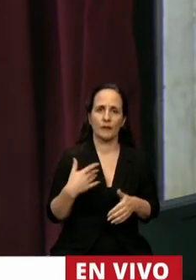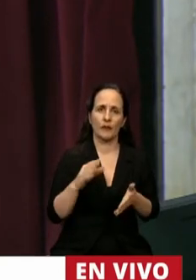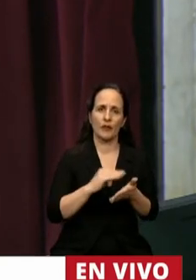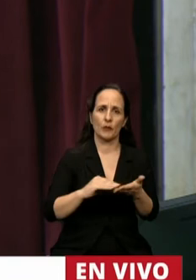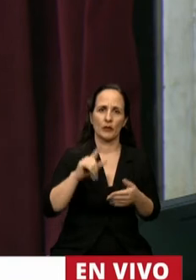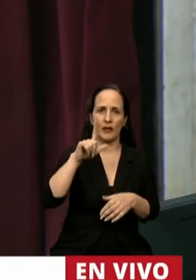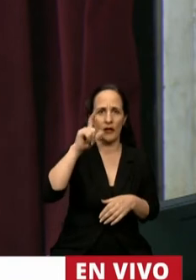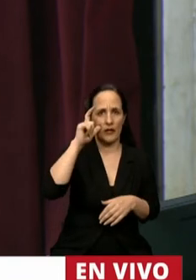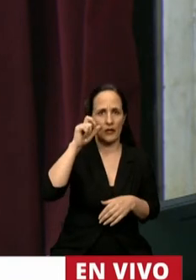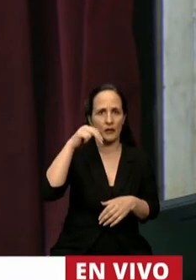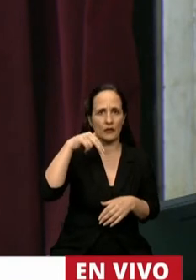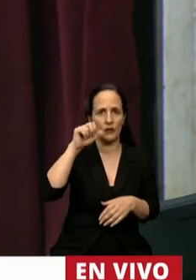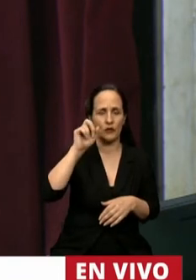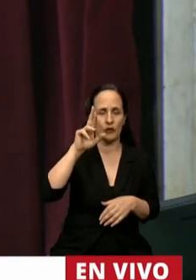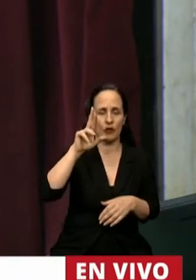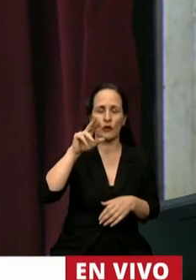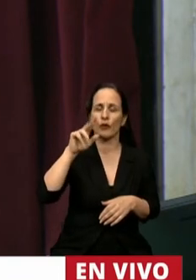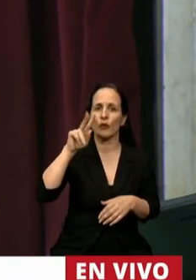Diputada Leonor Martínez Villada.